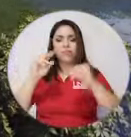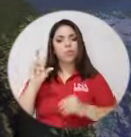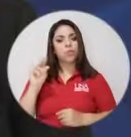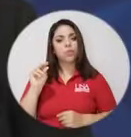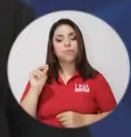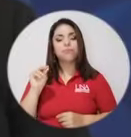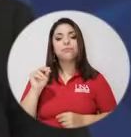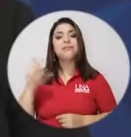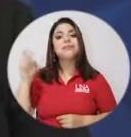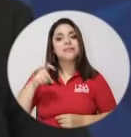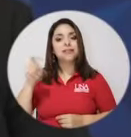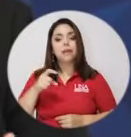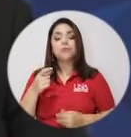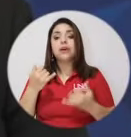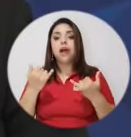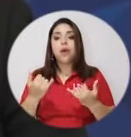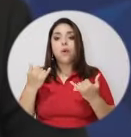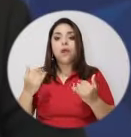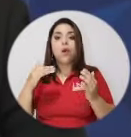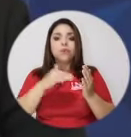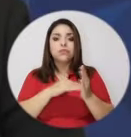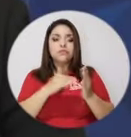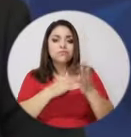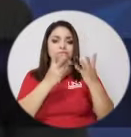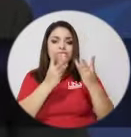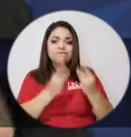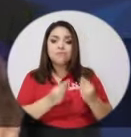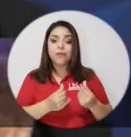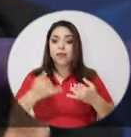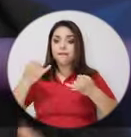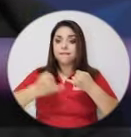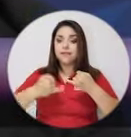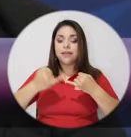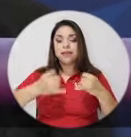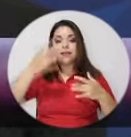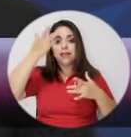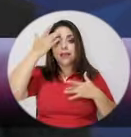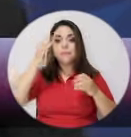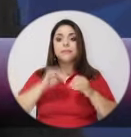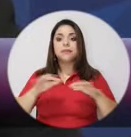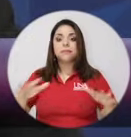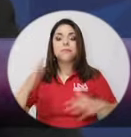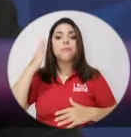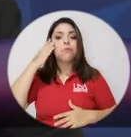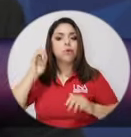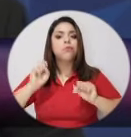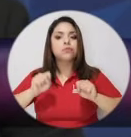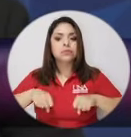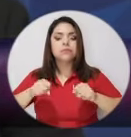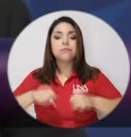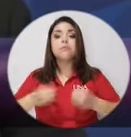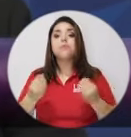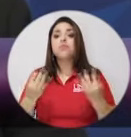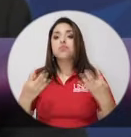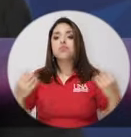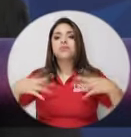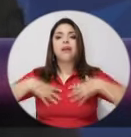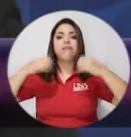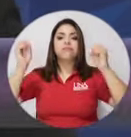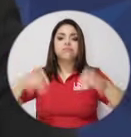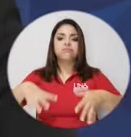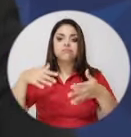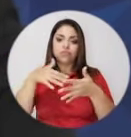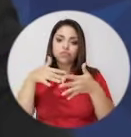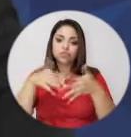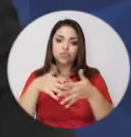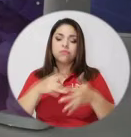allá de los datos con los que contamos en este momento, vamos a tener que hacer un recuento al finalizar la pandemia, porque es muy posible